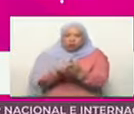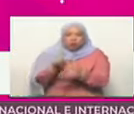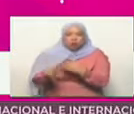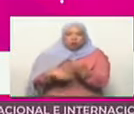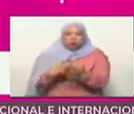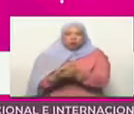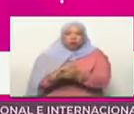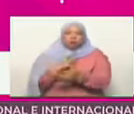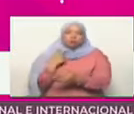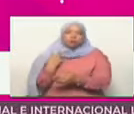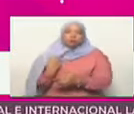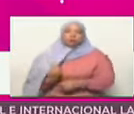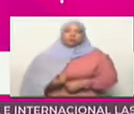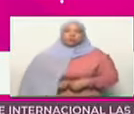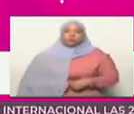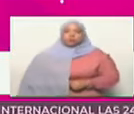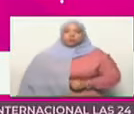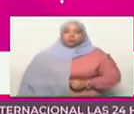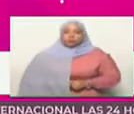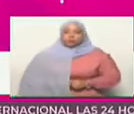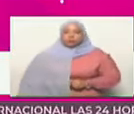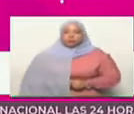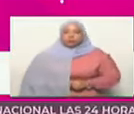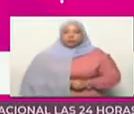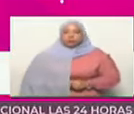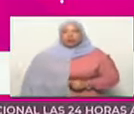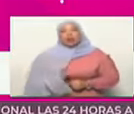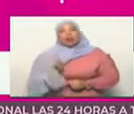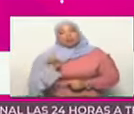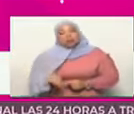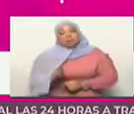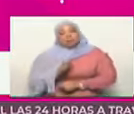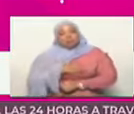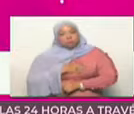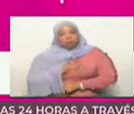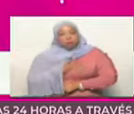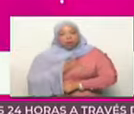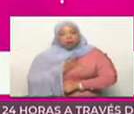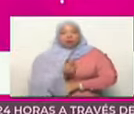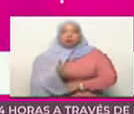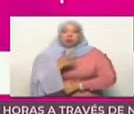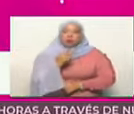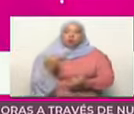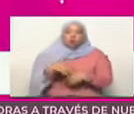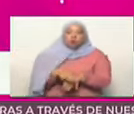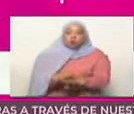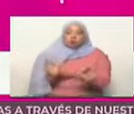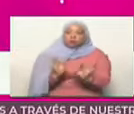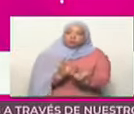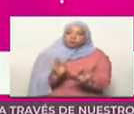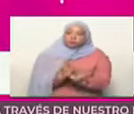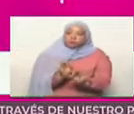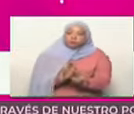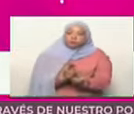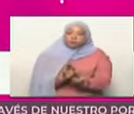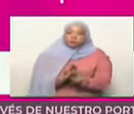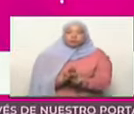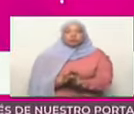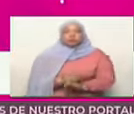Todo el proceso completo. Origen. Sí. Se pudiera hacer también no integral, o sea, solamente